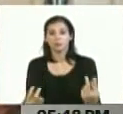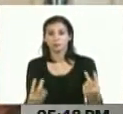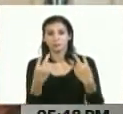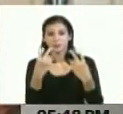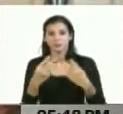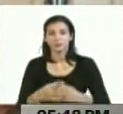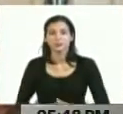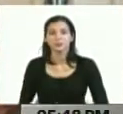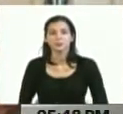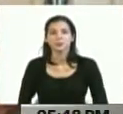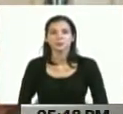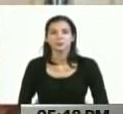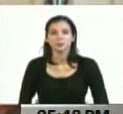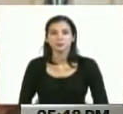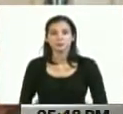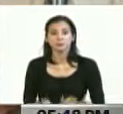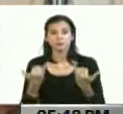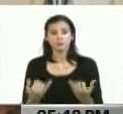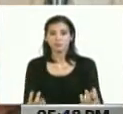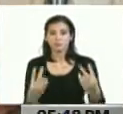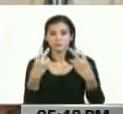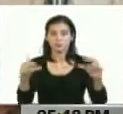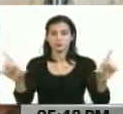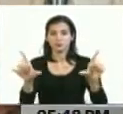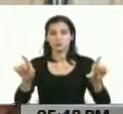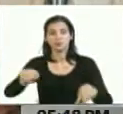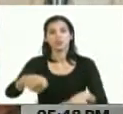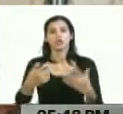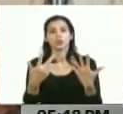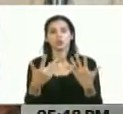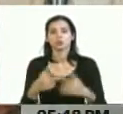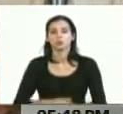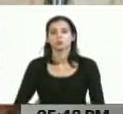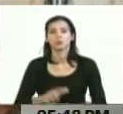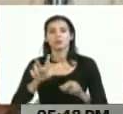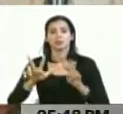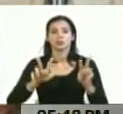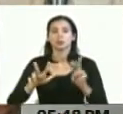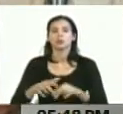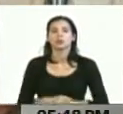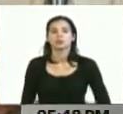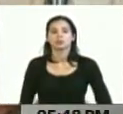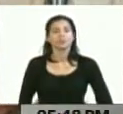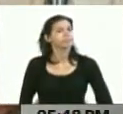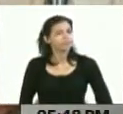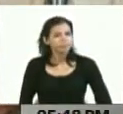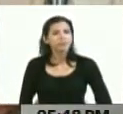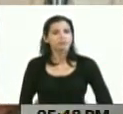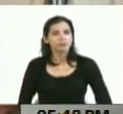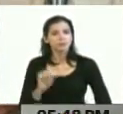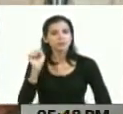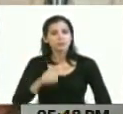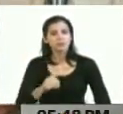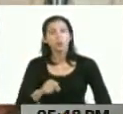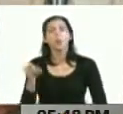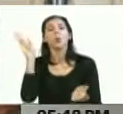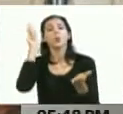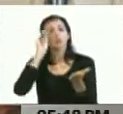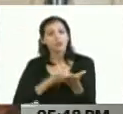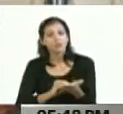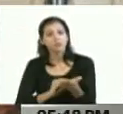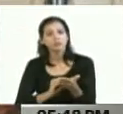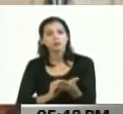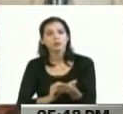compatriotas que están sintonizando ahorita en 3 y 2. Pues sí, se inició de nuevo el ataque